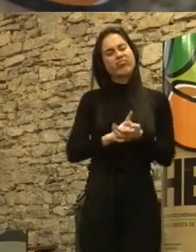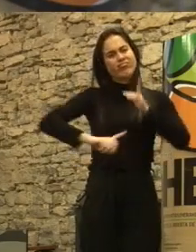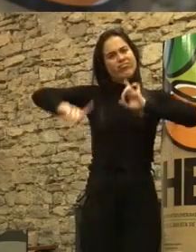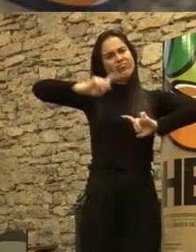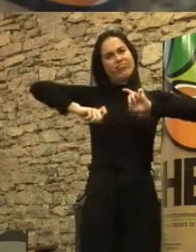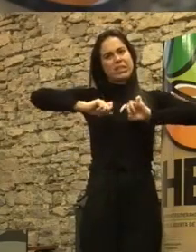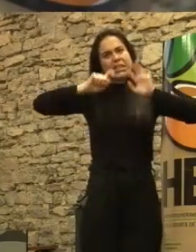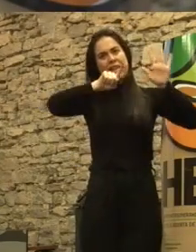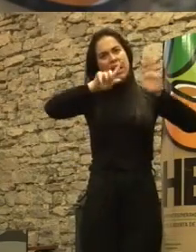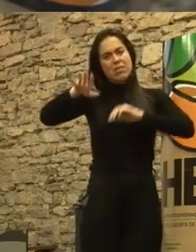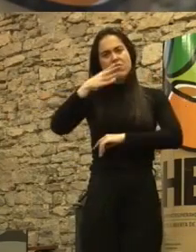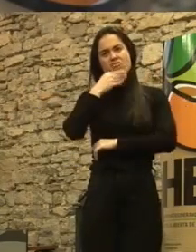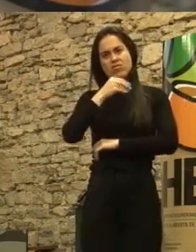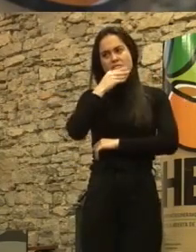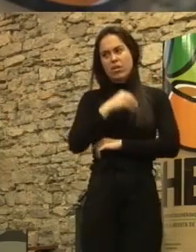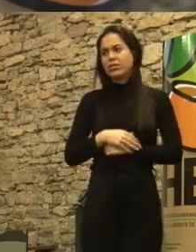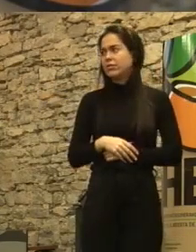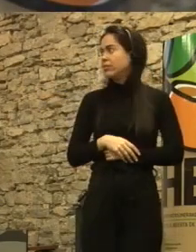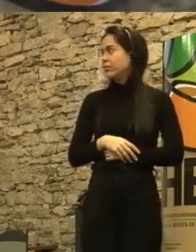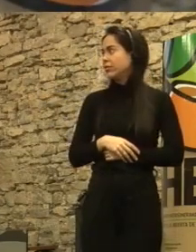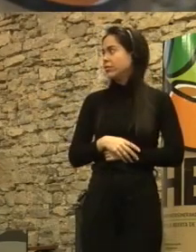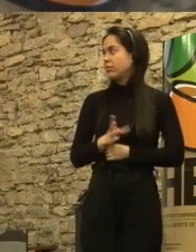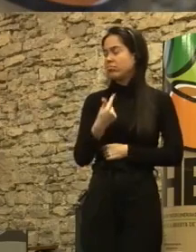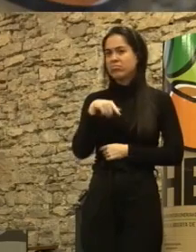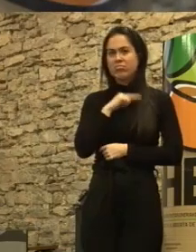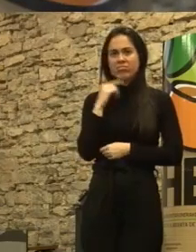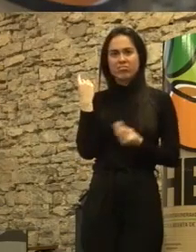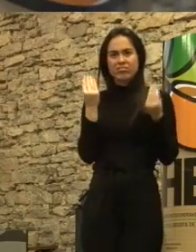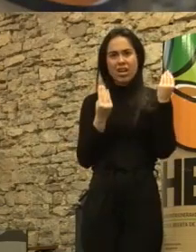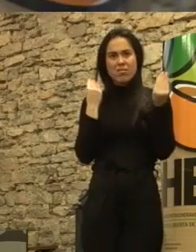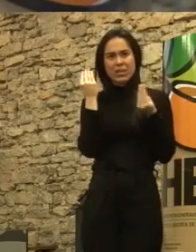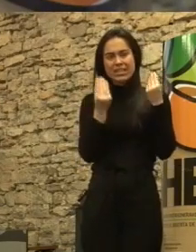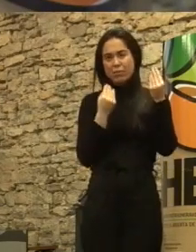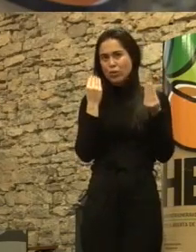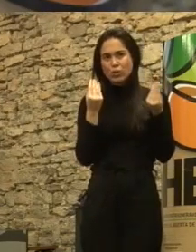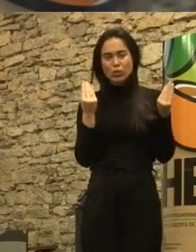hay ningún tipo, por nosotros no vemos que haya ningún tipo